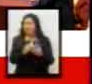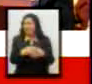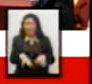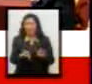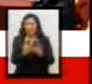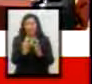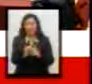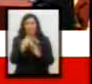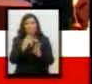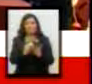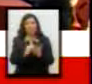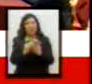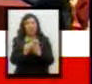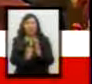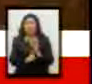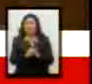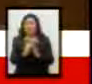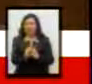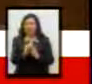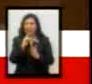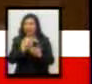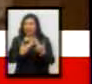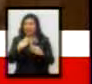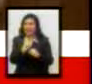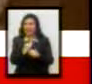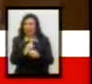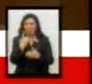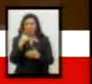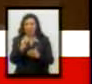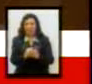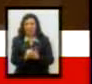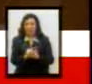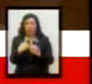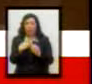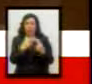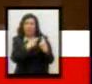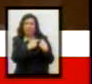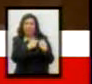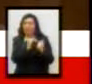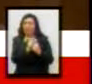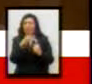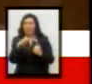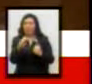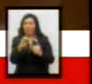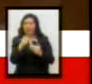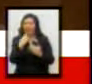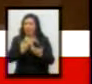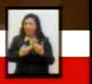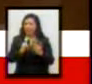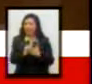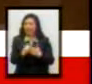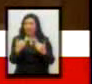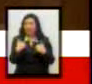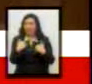Fundamentalmente, resaltar lo siguiente, que este trabajo... con el compromiso también del MEF, nos lleva